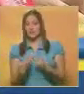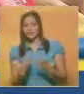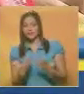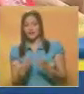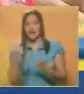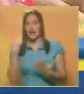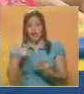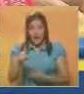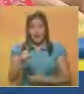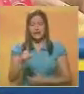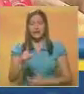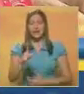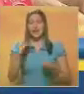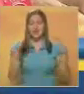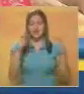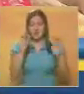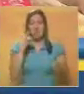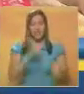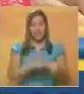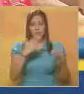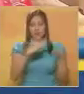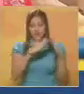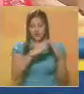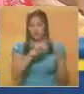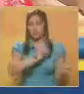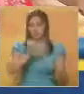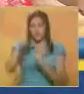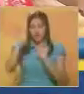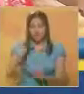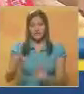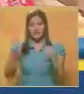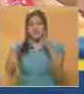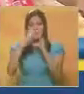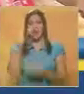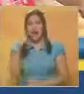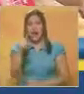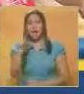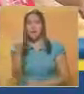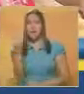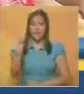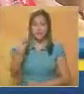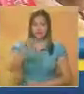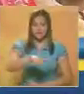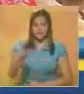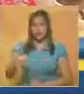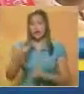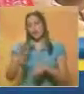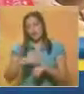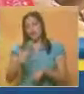de los refugios a sus viviendas definitivas. Todavía quedan y aumentó un poquito.